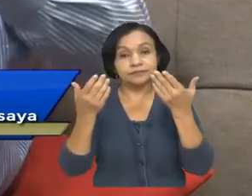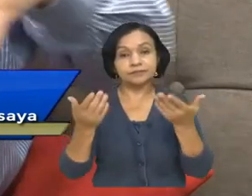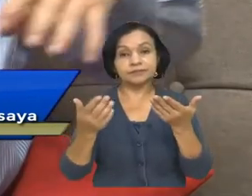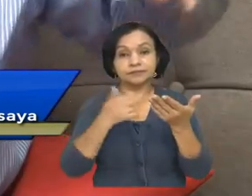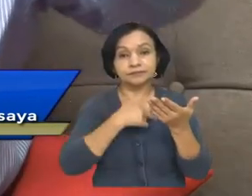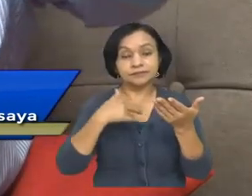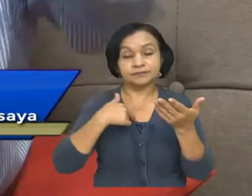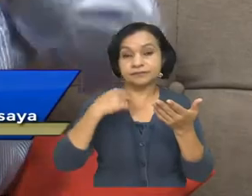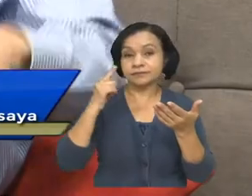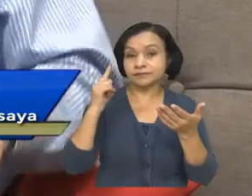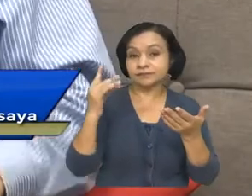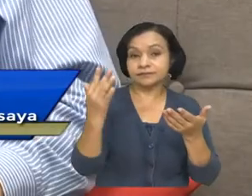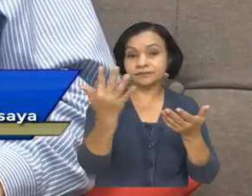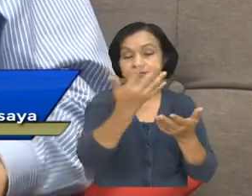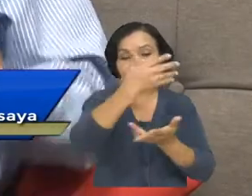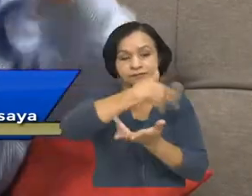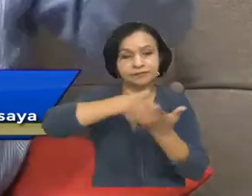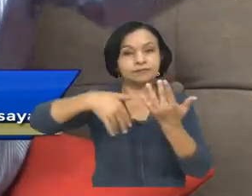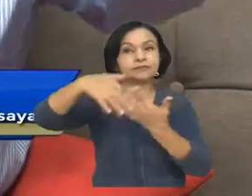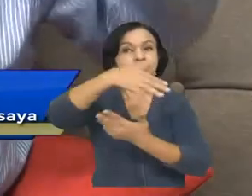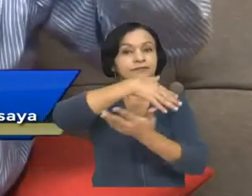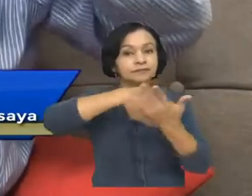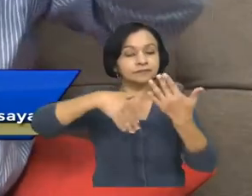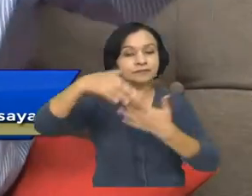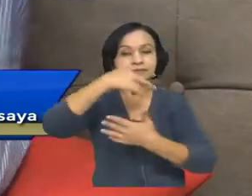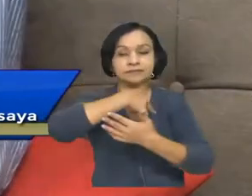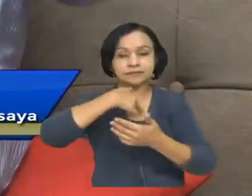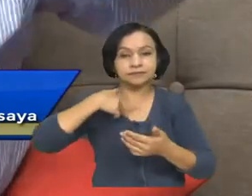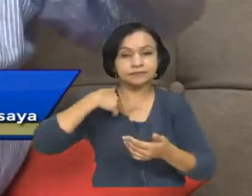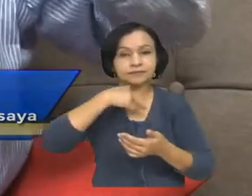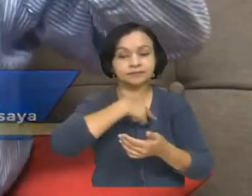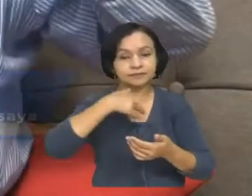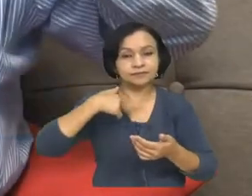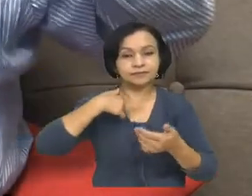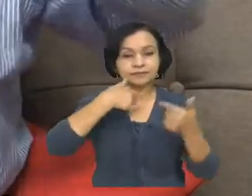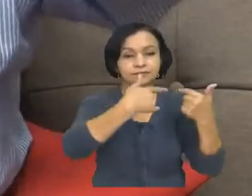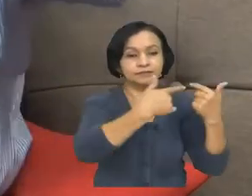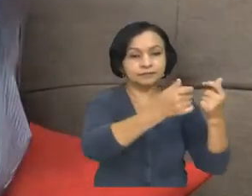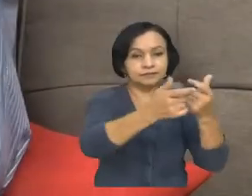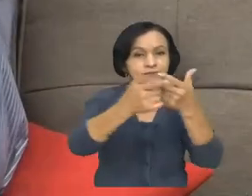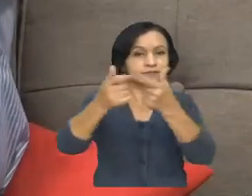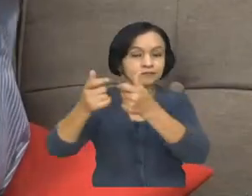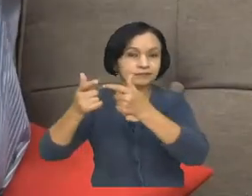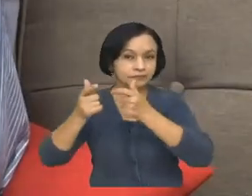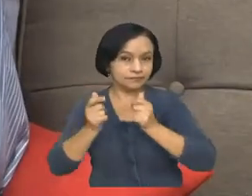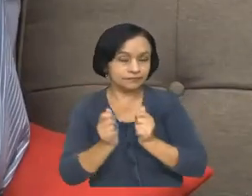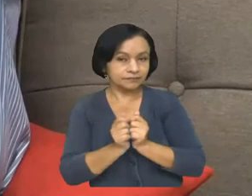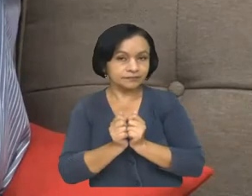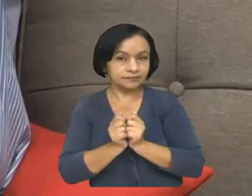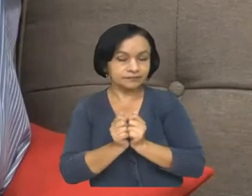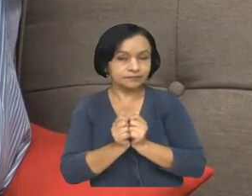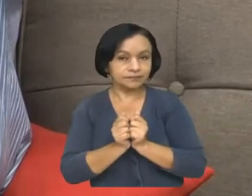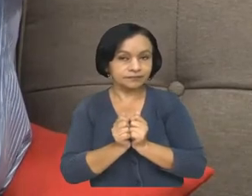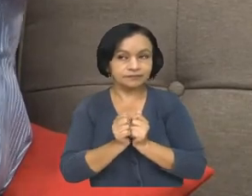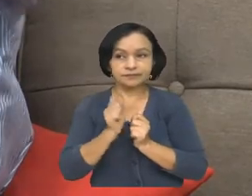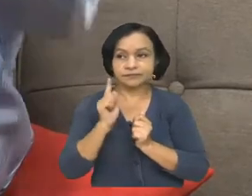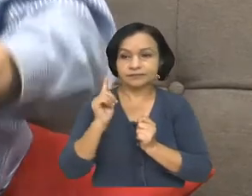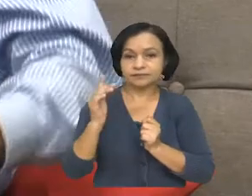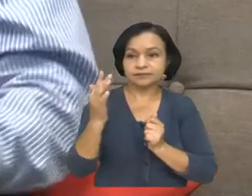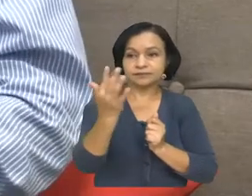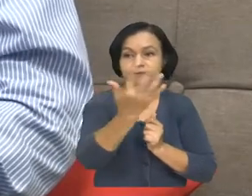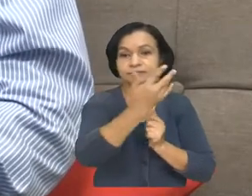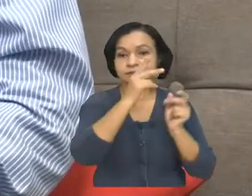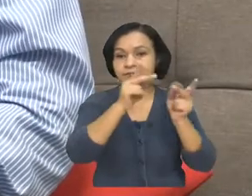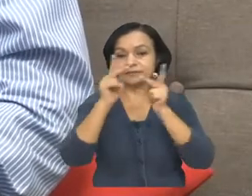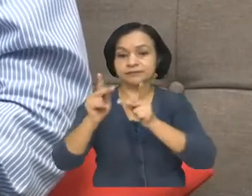de todos los que estábamos involucrados. Ajá. Y se fueron haciendo escuadras o batallones. Después llegaron todos estos los compañeros que